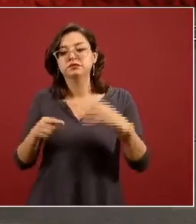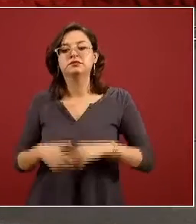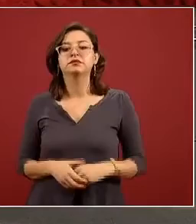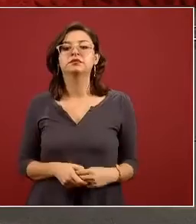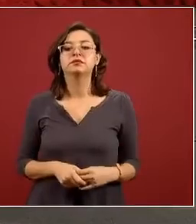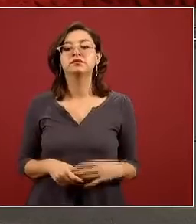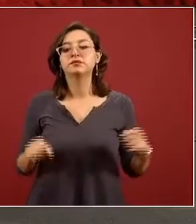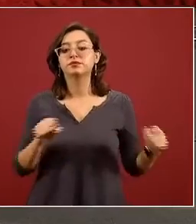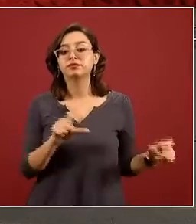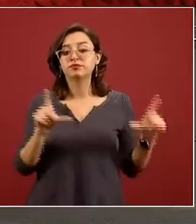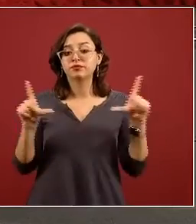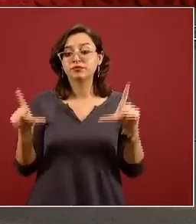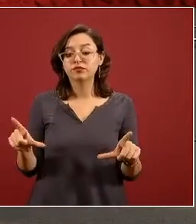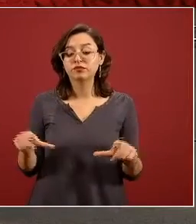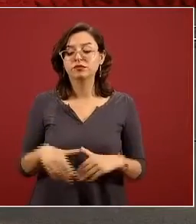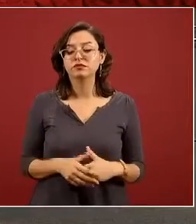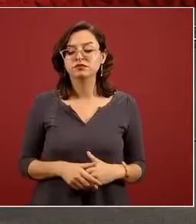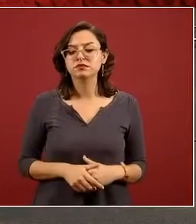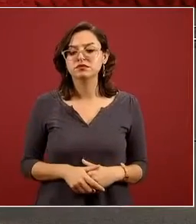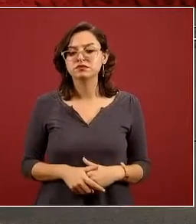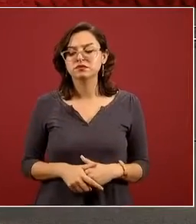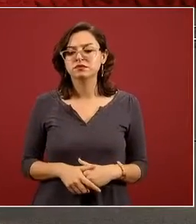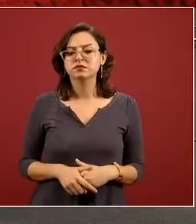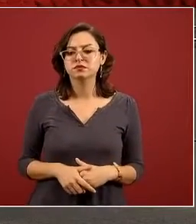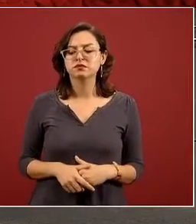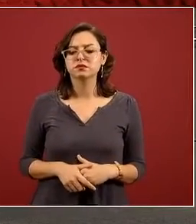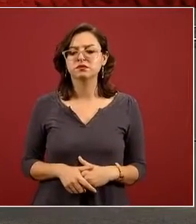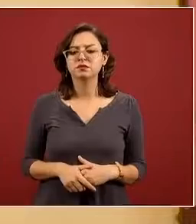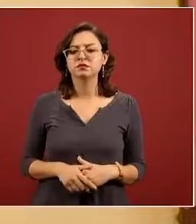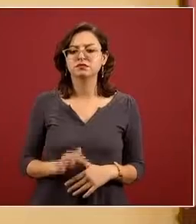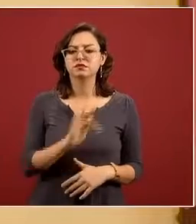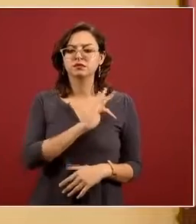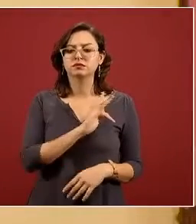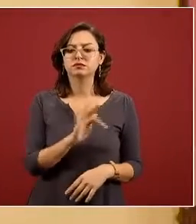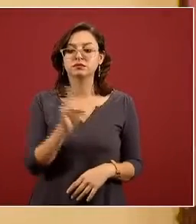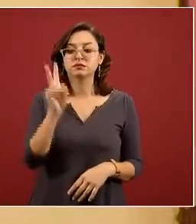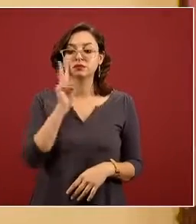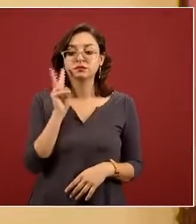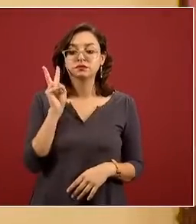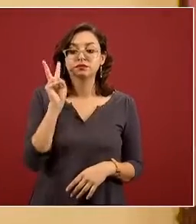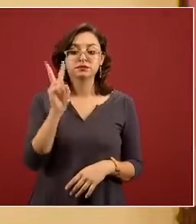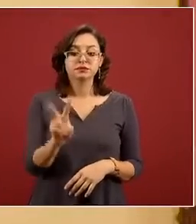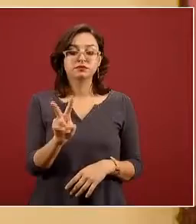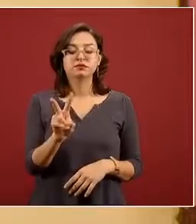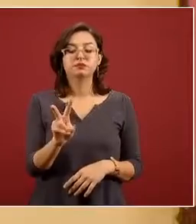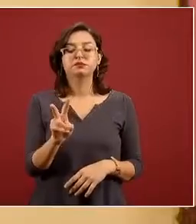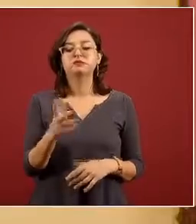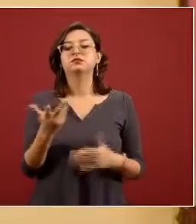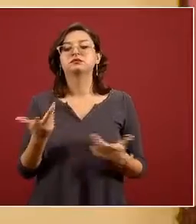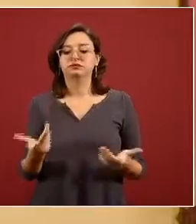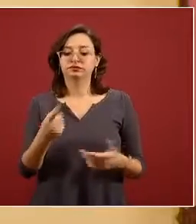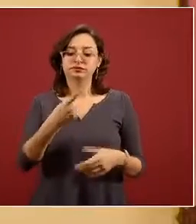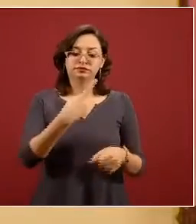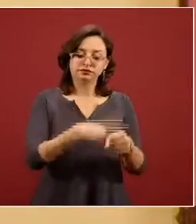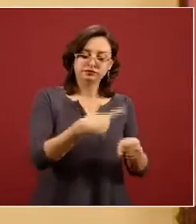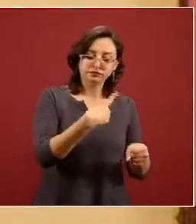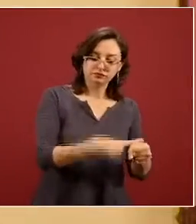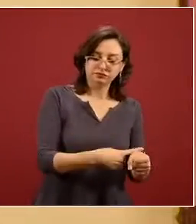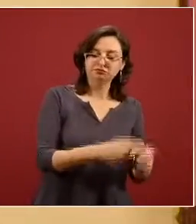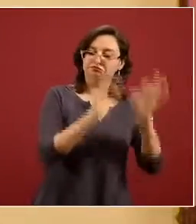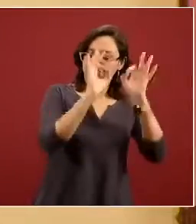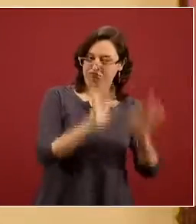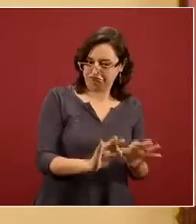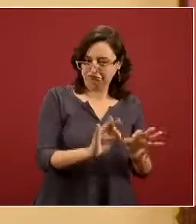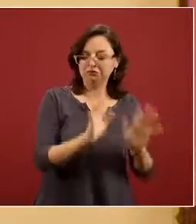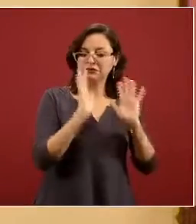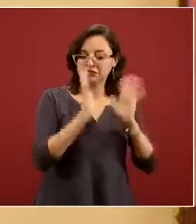favor. Vemos precisamente la distribución de los casos, tanto confirmados como sospechosos, confirmados